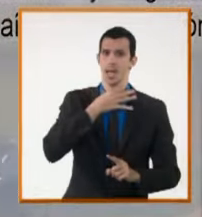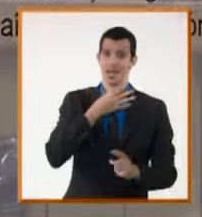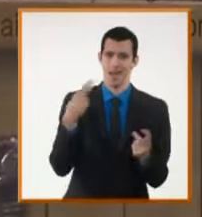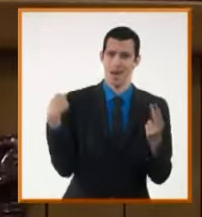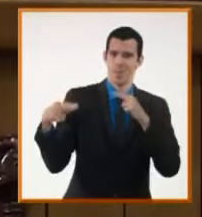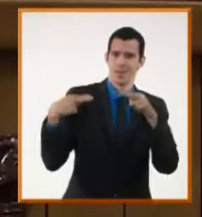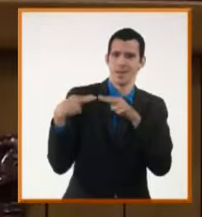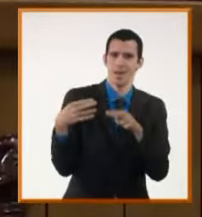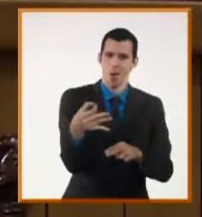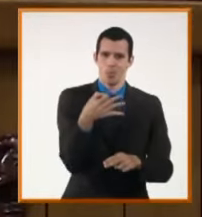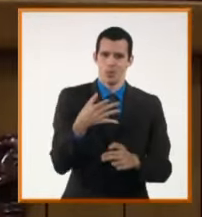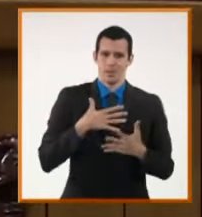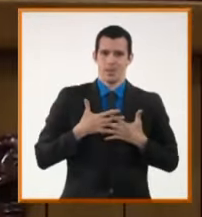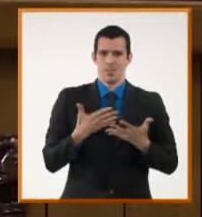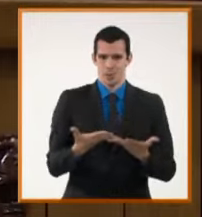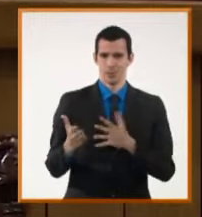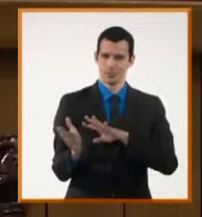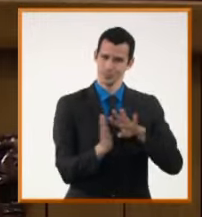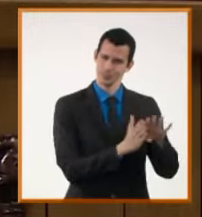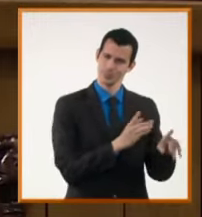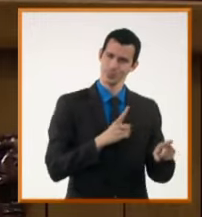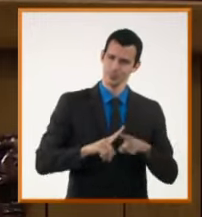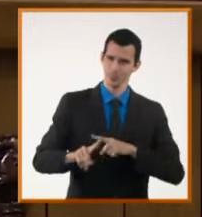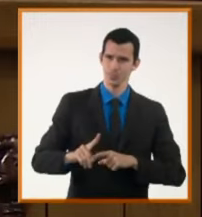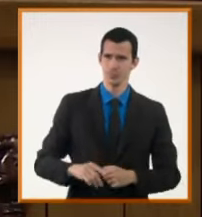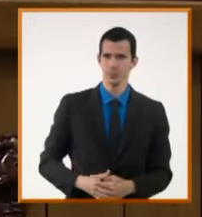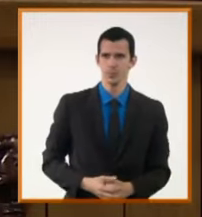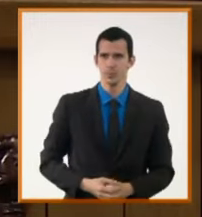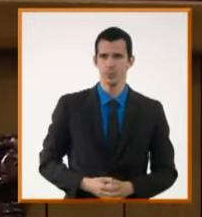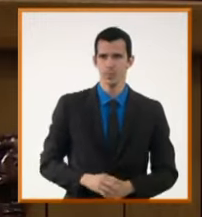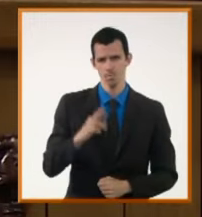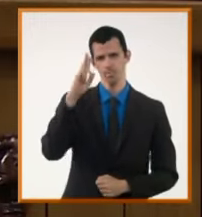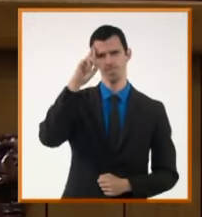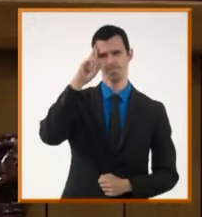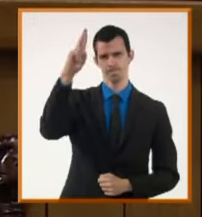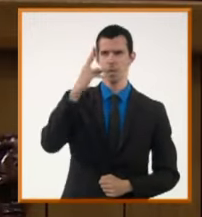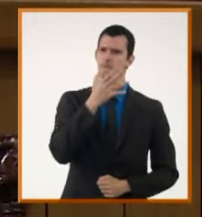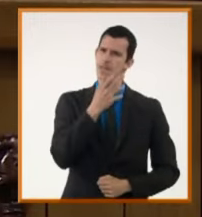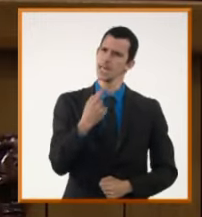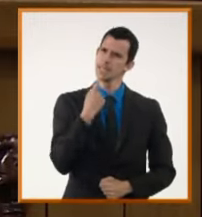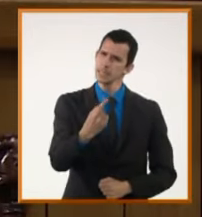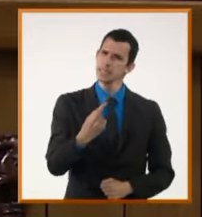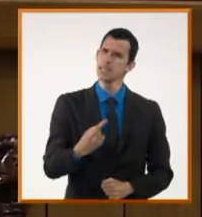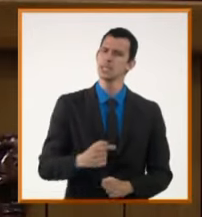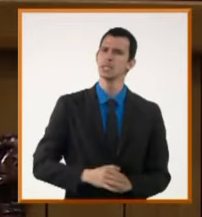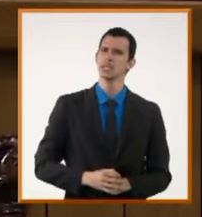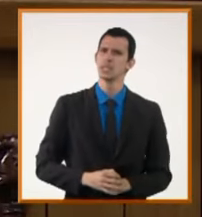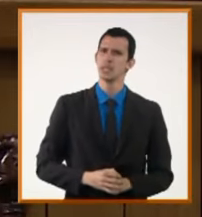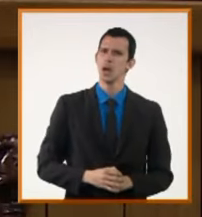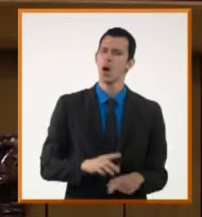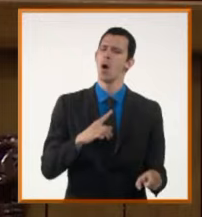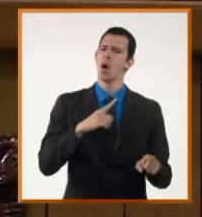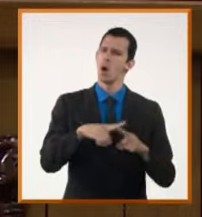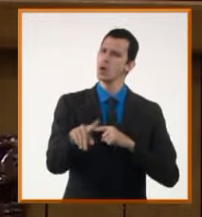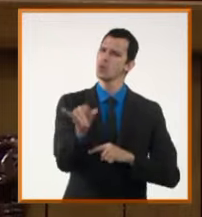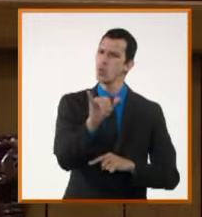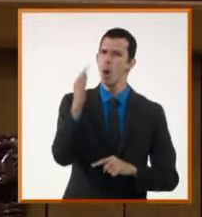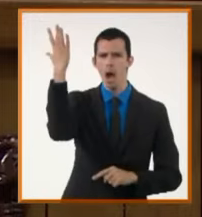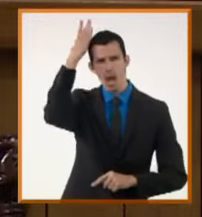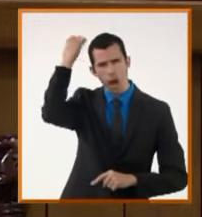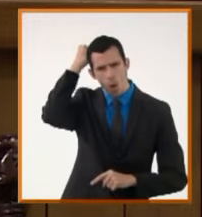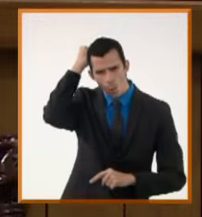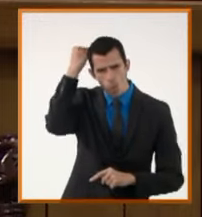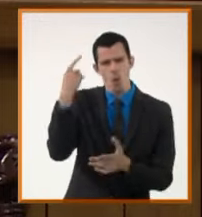hecho el general de Ejército de que esto sí puede destruir la revolución. Y nosotros tenemos que acotar